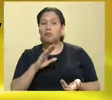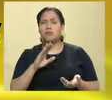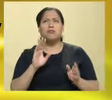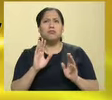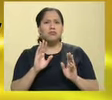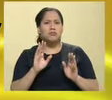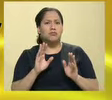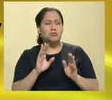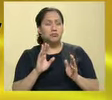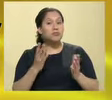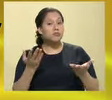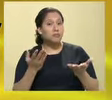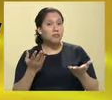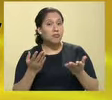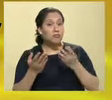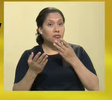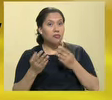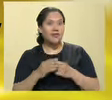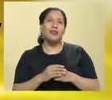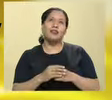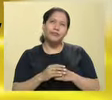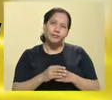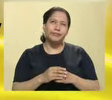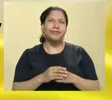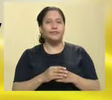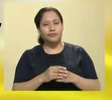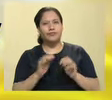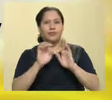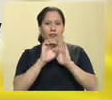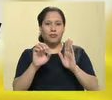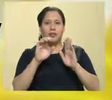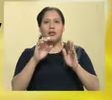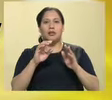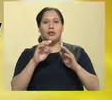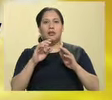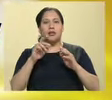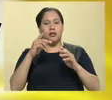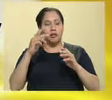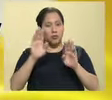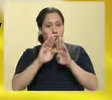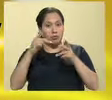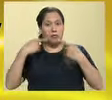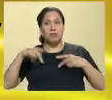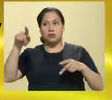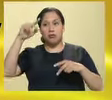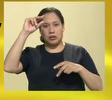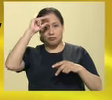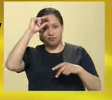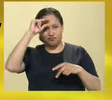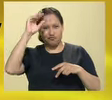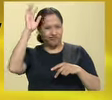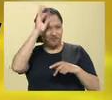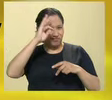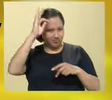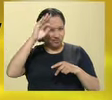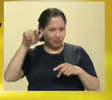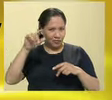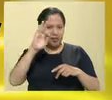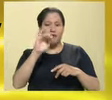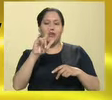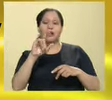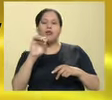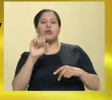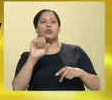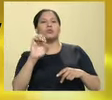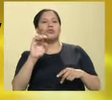nada más, uh-huh. ¿está mal? Bueno, según todas las estructuras filosóficas, sí está mal, ajá. porque hablamos de